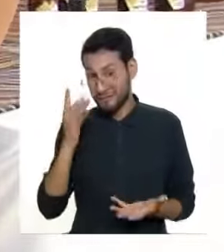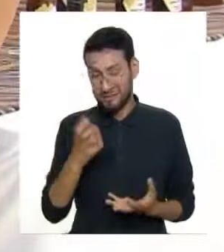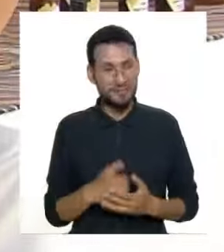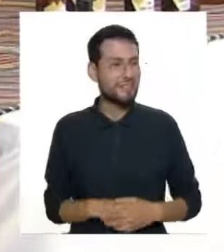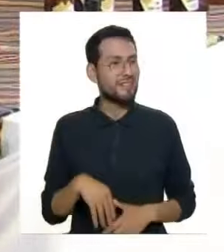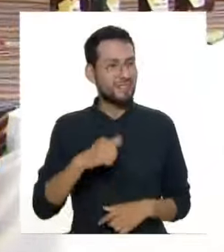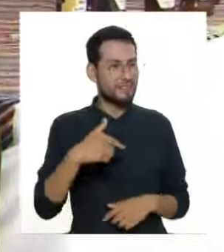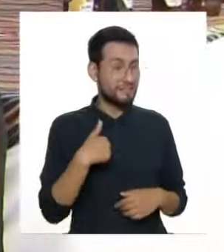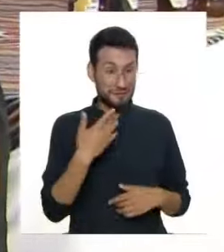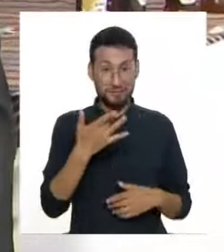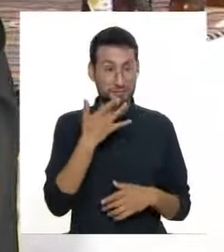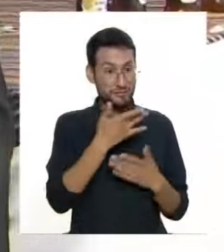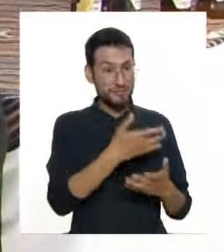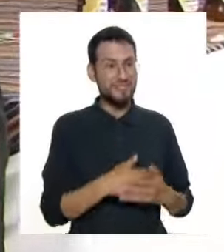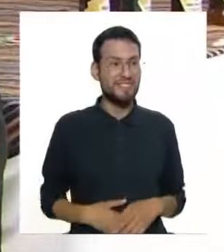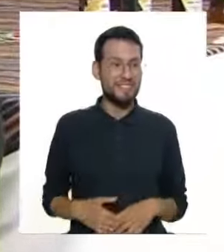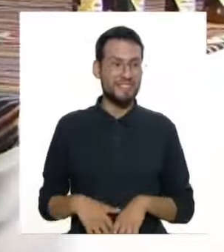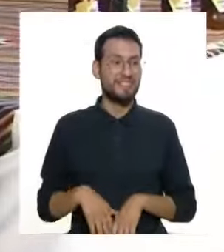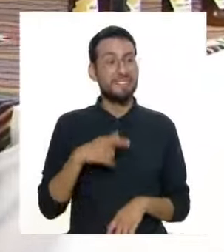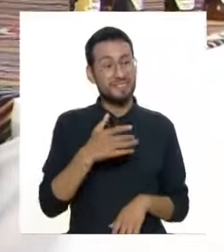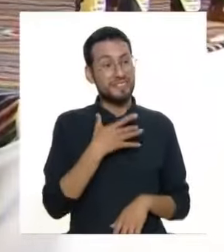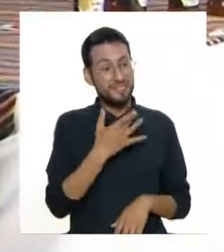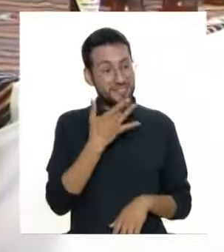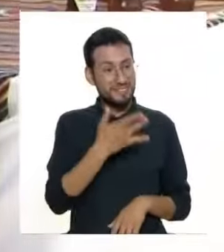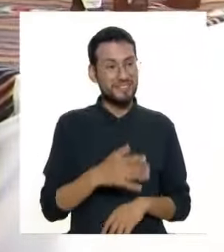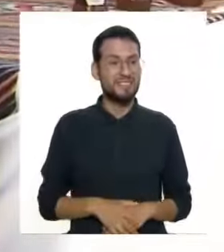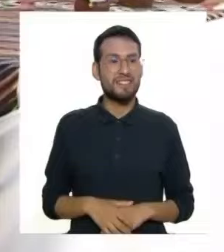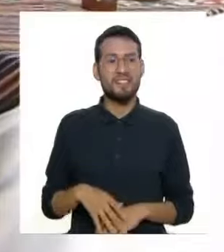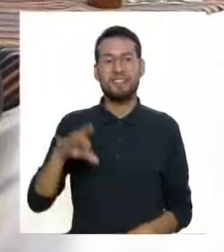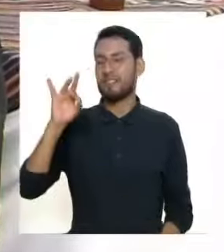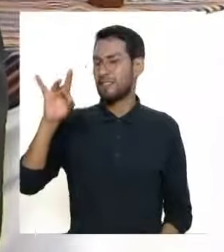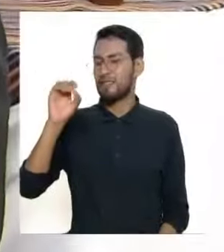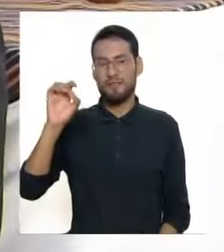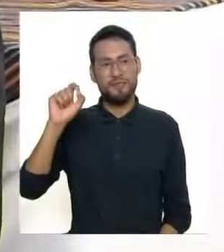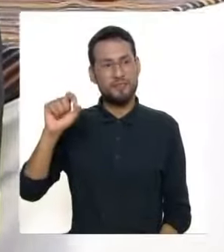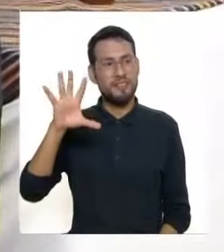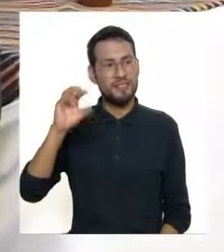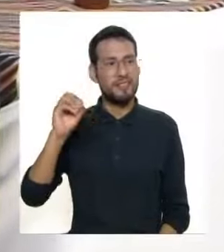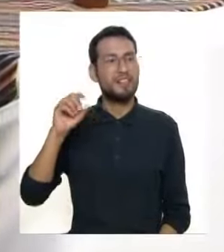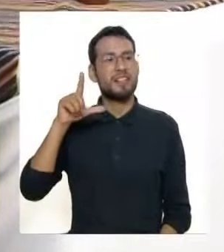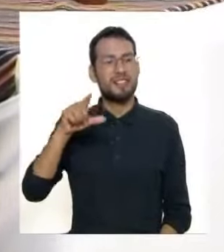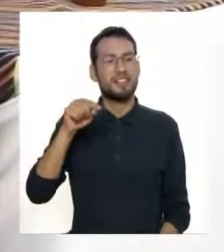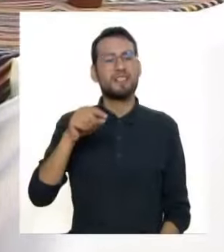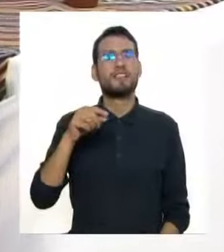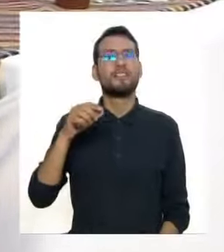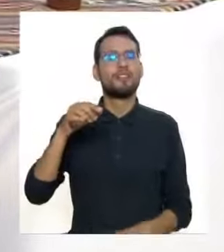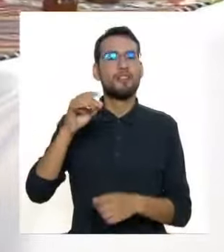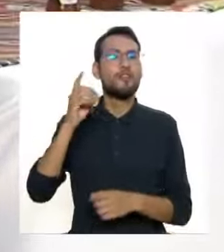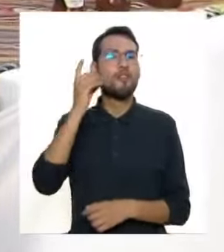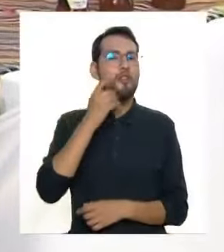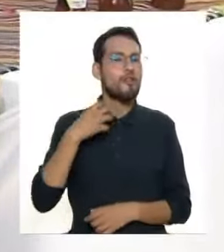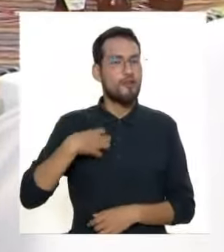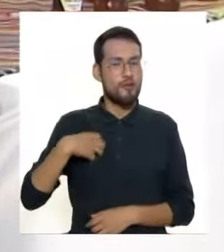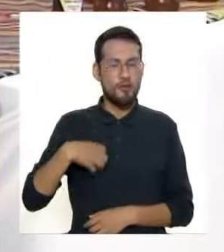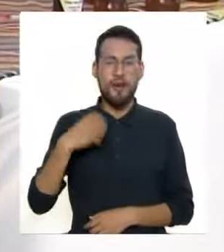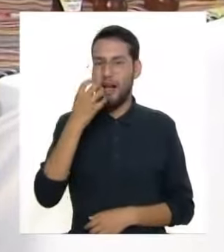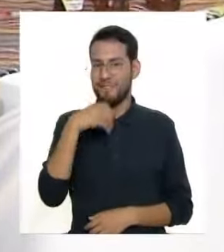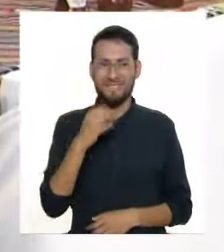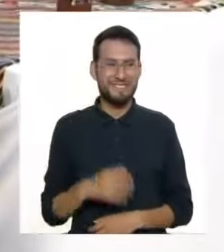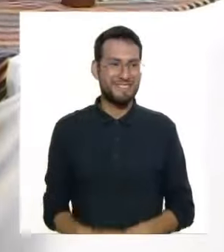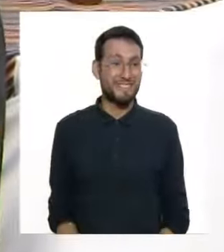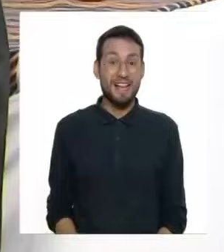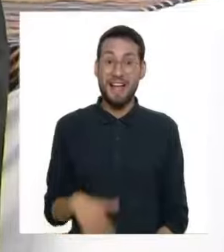Sí, sí. ¿Te hago probar un poquito? Si es que usas. 8.50 este litro. Que es natural. Yogur artesanal de durazno. De durazno.